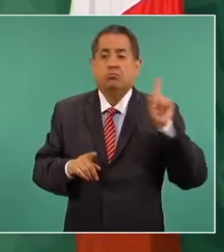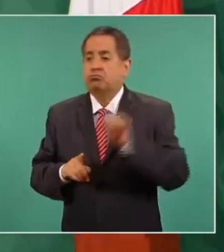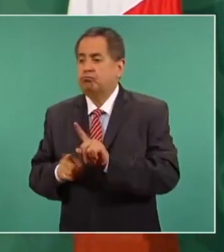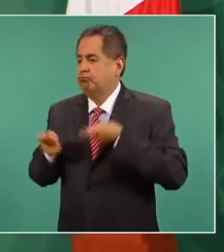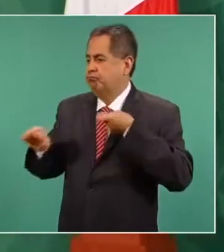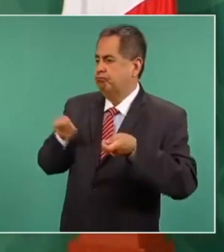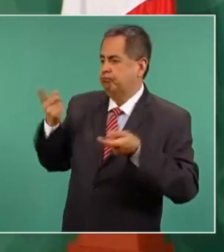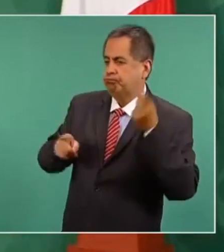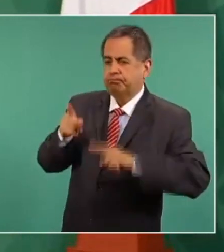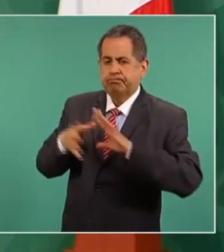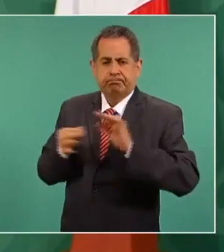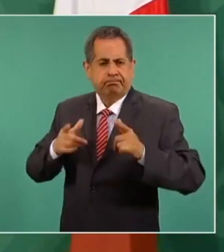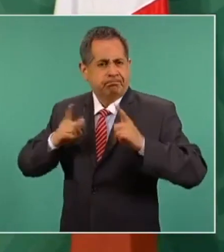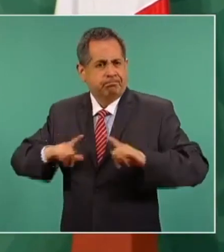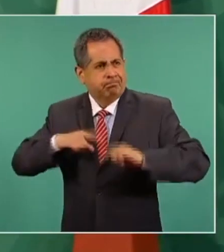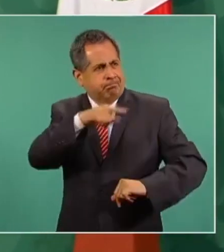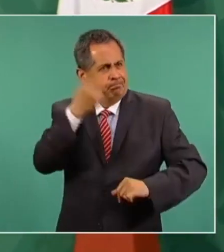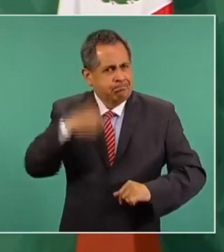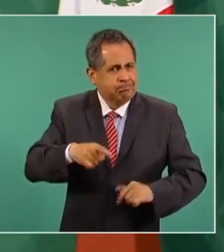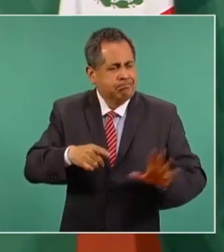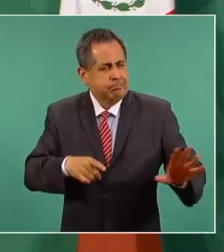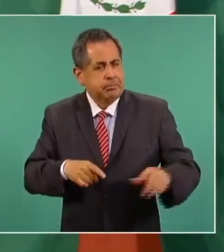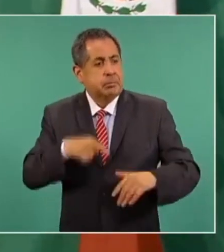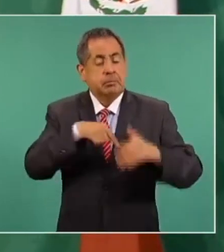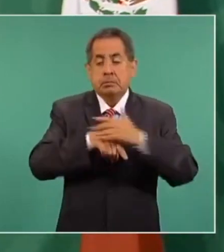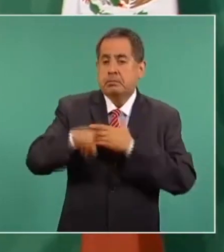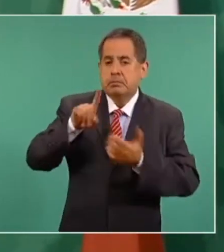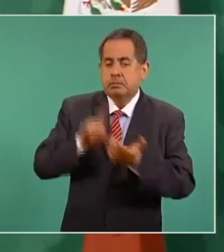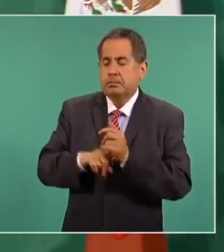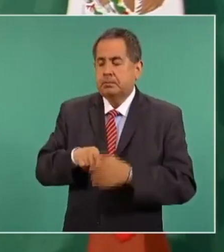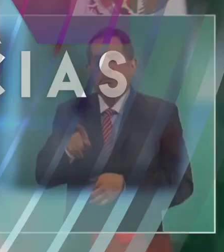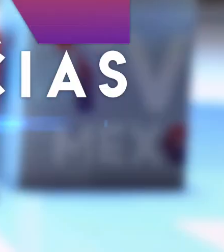se vislumbra será la relación con el gobierno del presidente Andrés Manuel López Obrador.